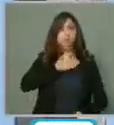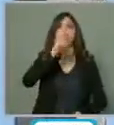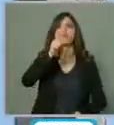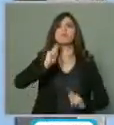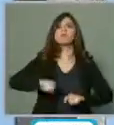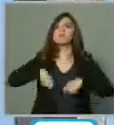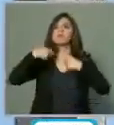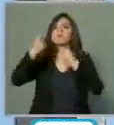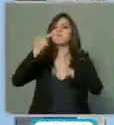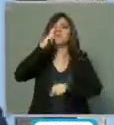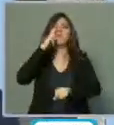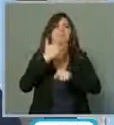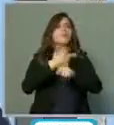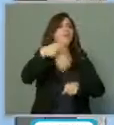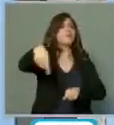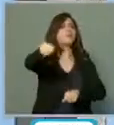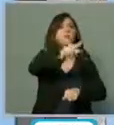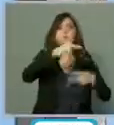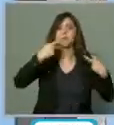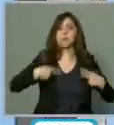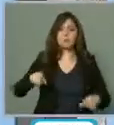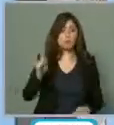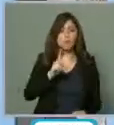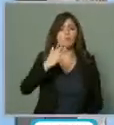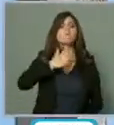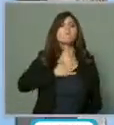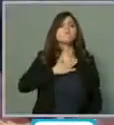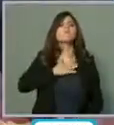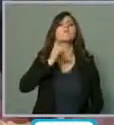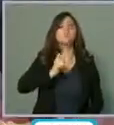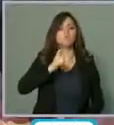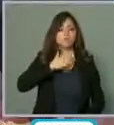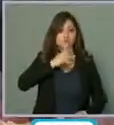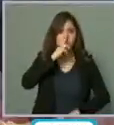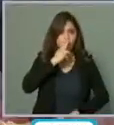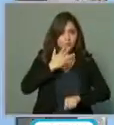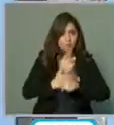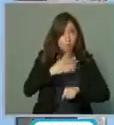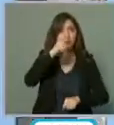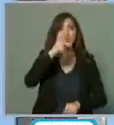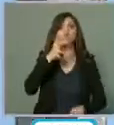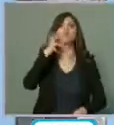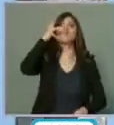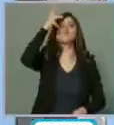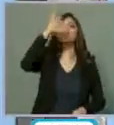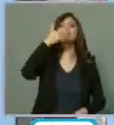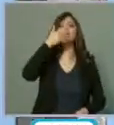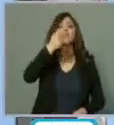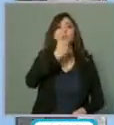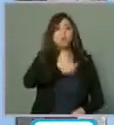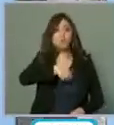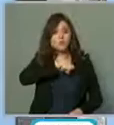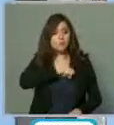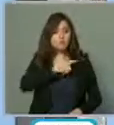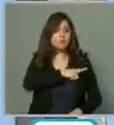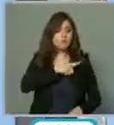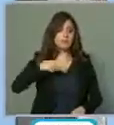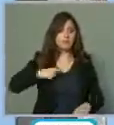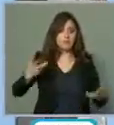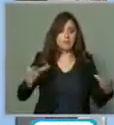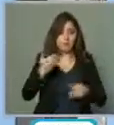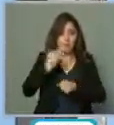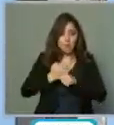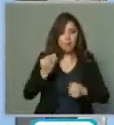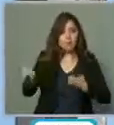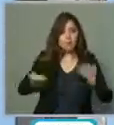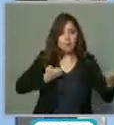eso hoy jóvenes, háganse responsables de ustedes mismos. Si tú quieres ser un viejo sano, hoy ponte a hacer ejercicio. Claro. Hoy ponte